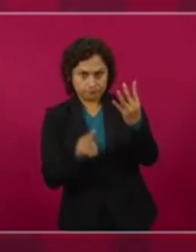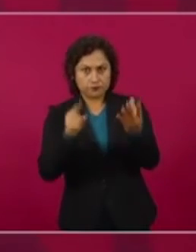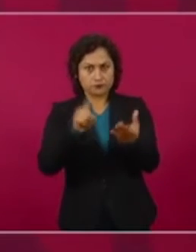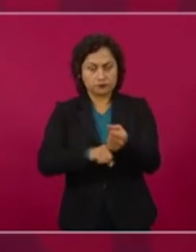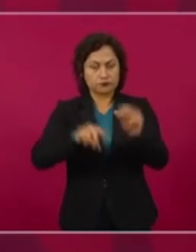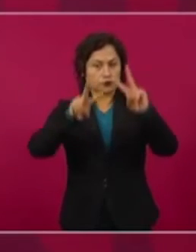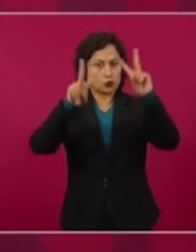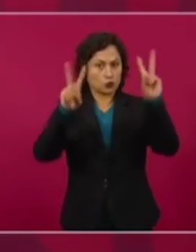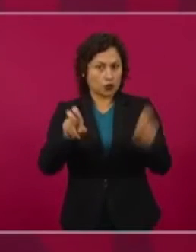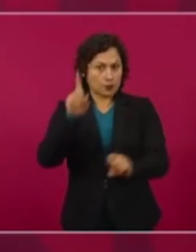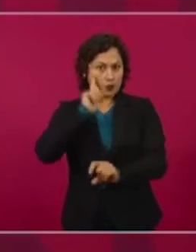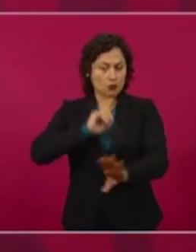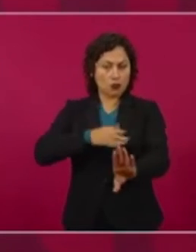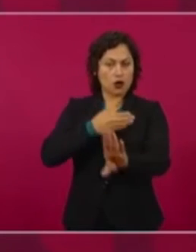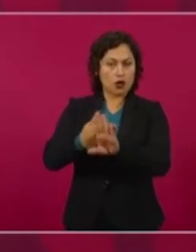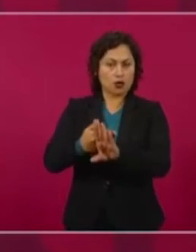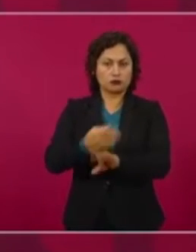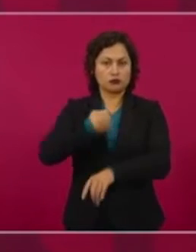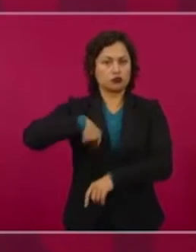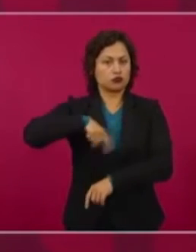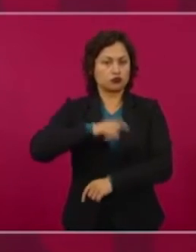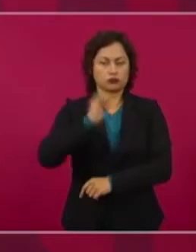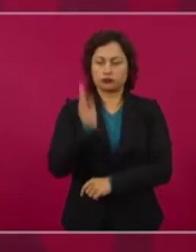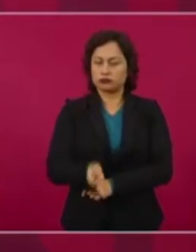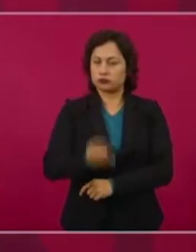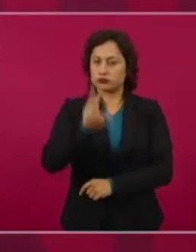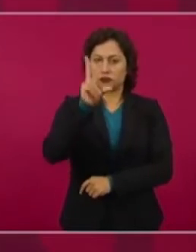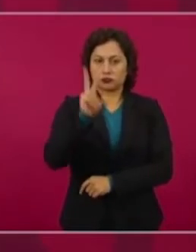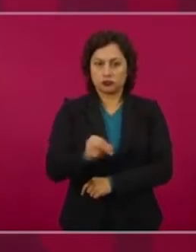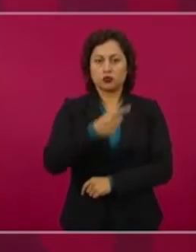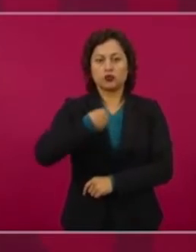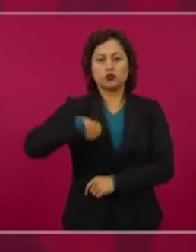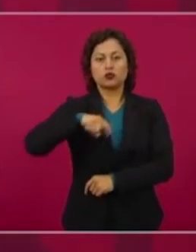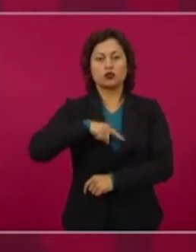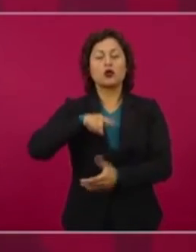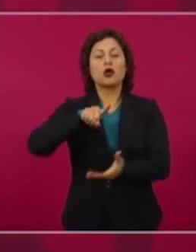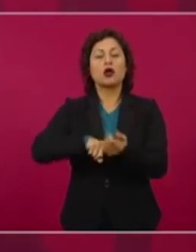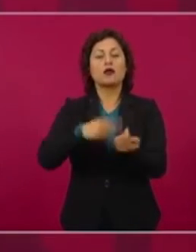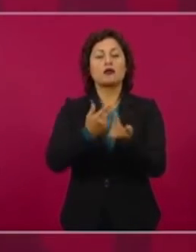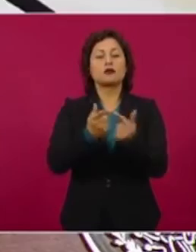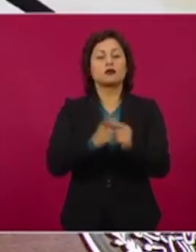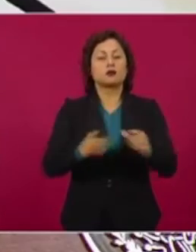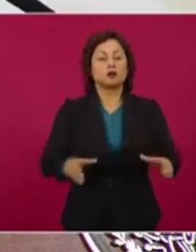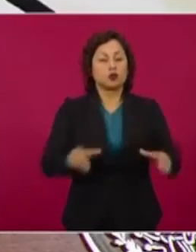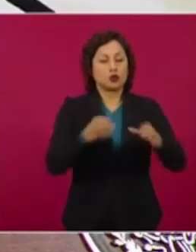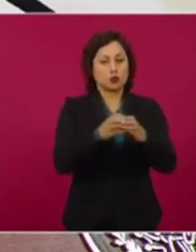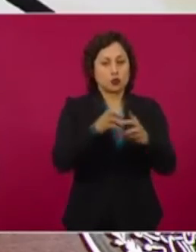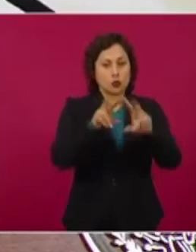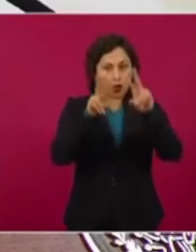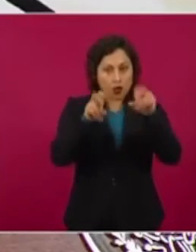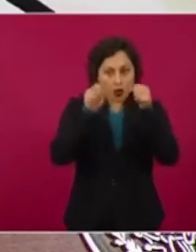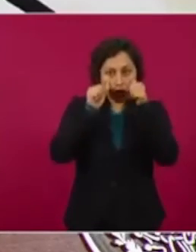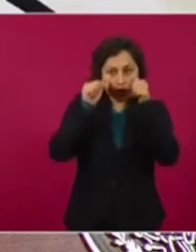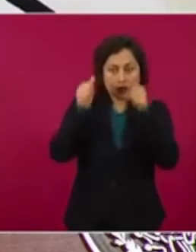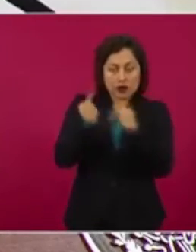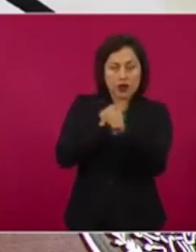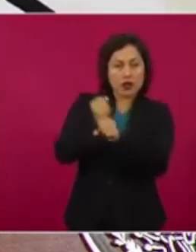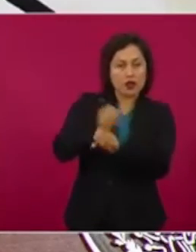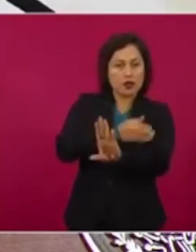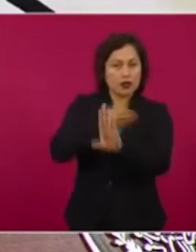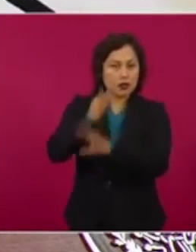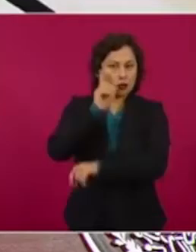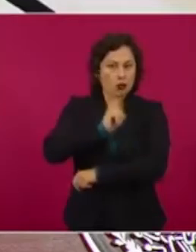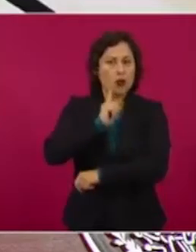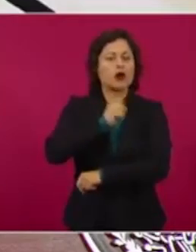Estamos trabajando en el Gabinete Interinstitucional de Violencia de Género. No hay ningún